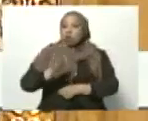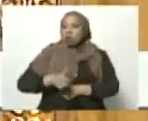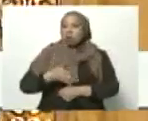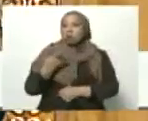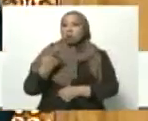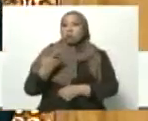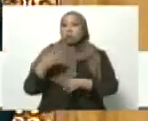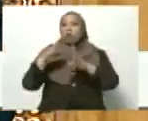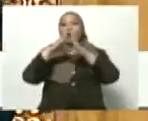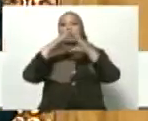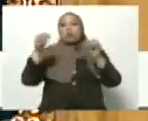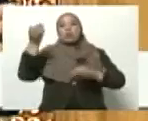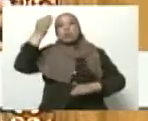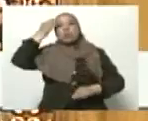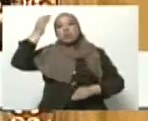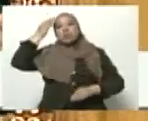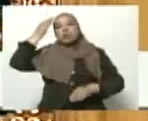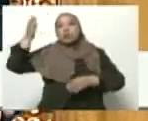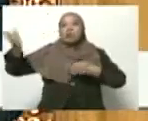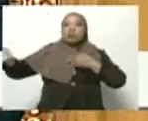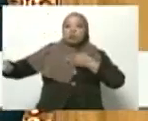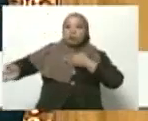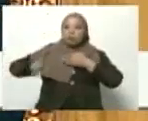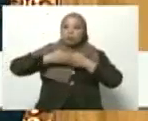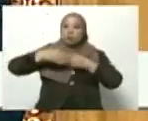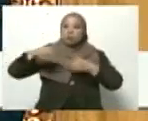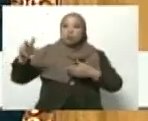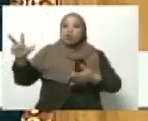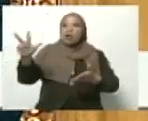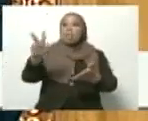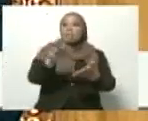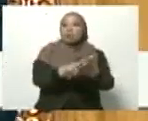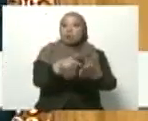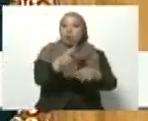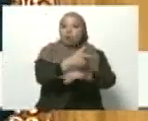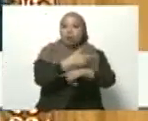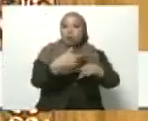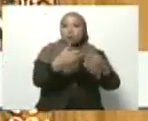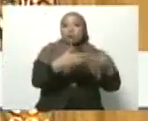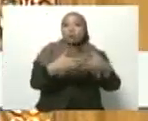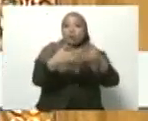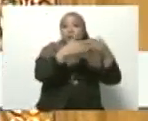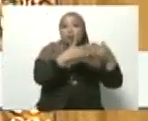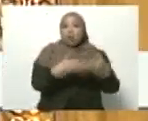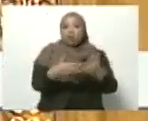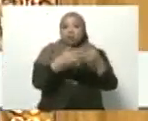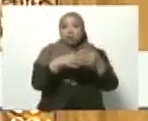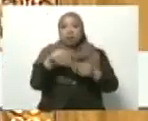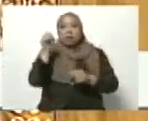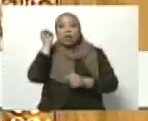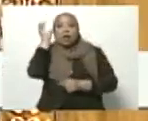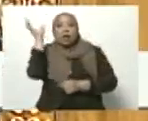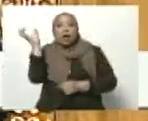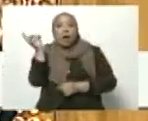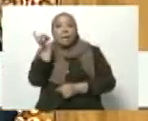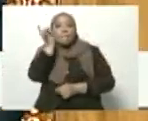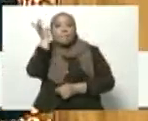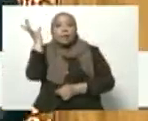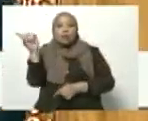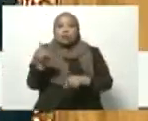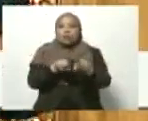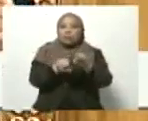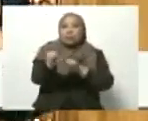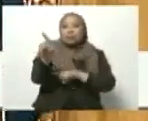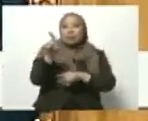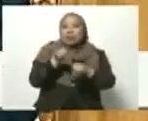pero todo lo que sale está vetado, está aprobado por el Pentágono. O sea, por eso quiero decir que esto no es un invento de esto, un chisme, una falsedad.